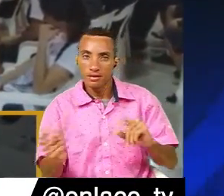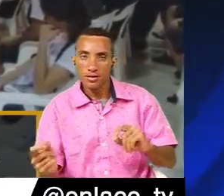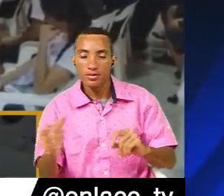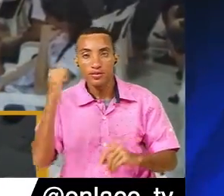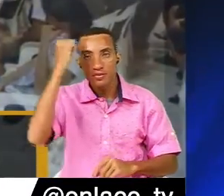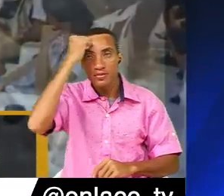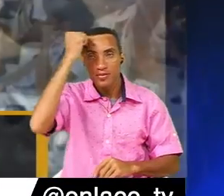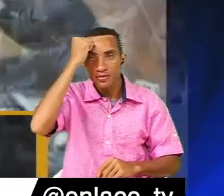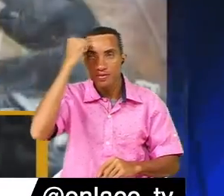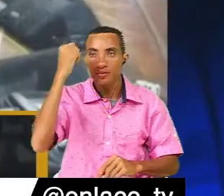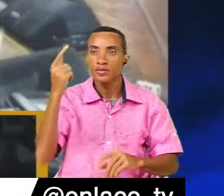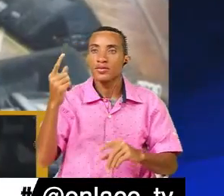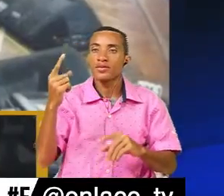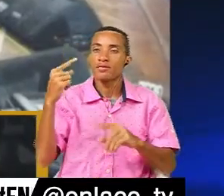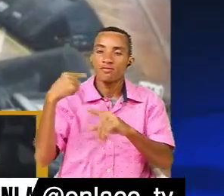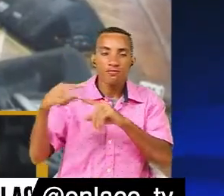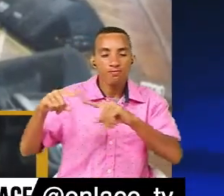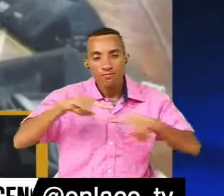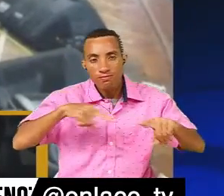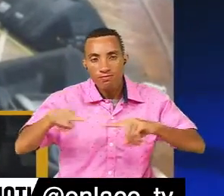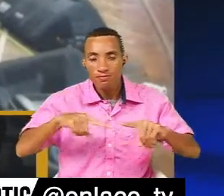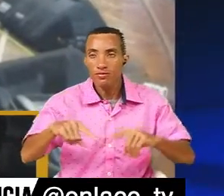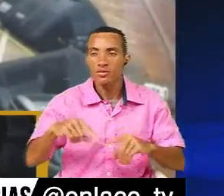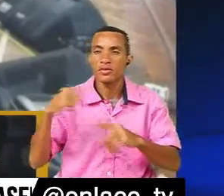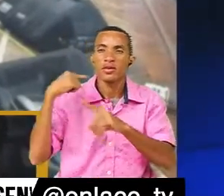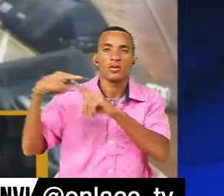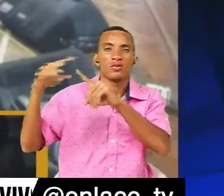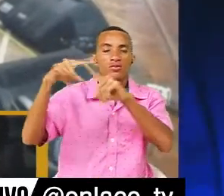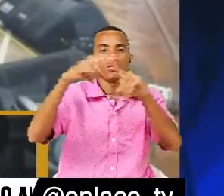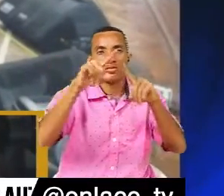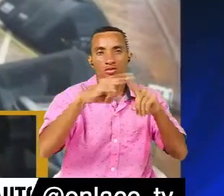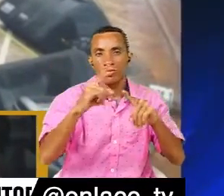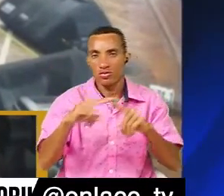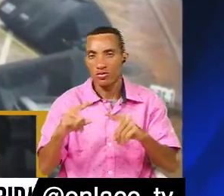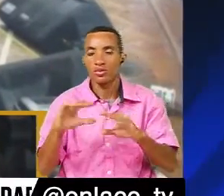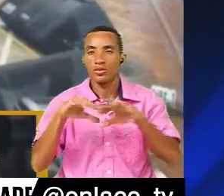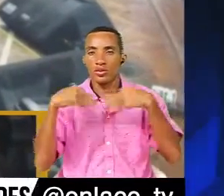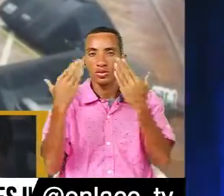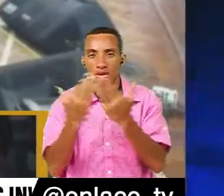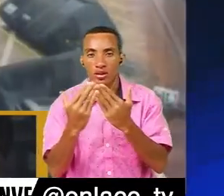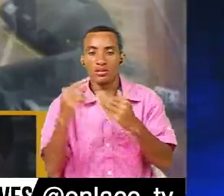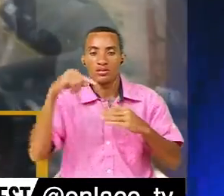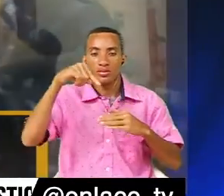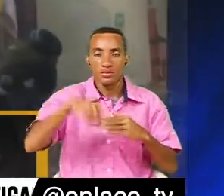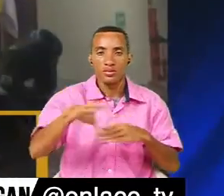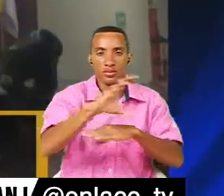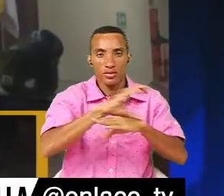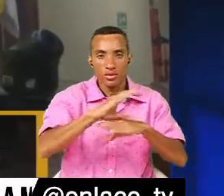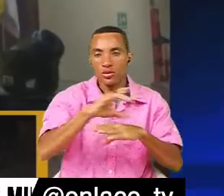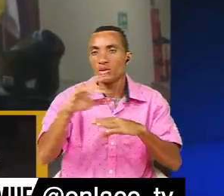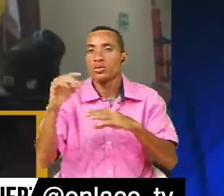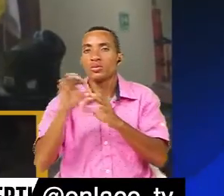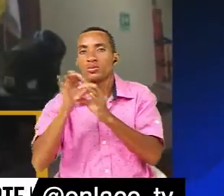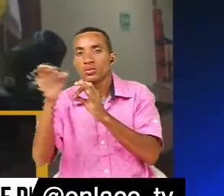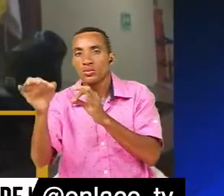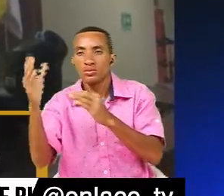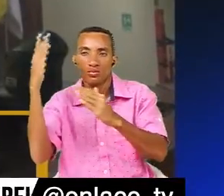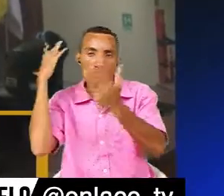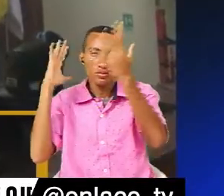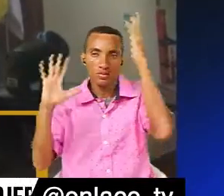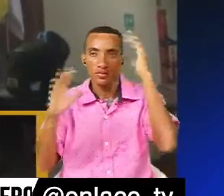directivas de las diferentes instituciones educativas oficiales de la zona urbana y rural. Disfrutaron de una tarde llena de talentos y cultura denominada como